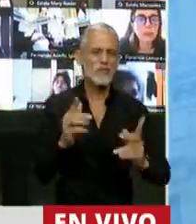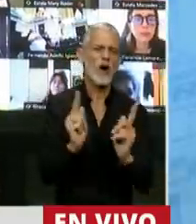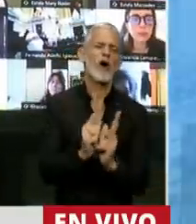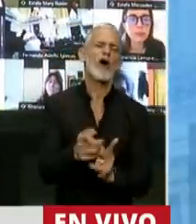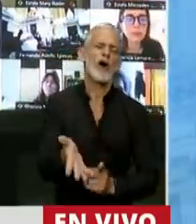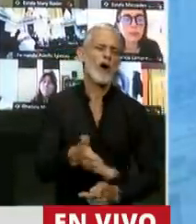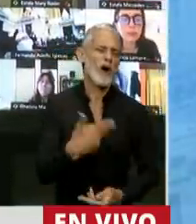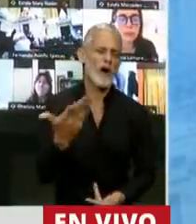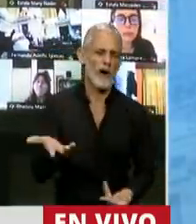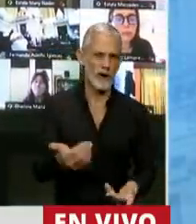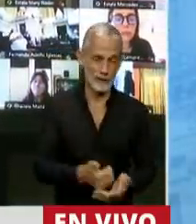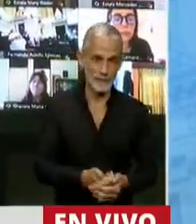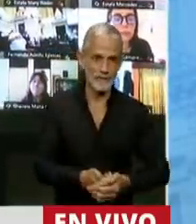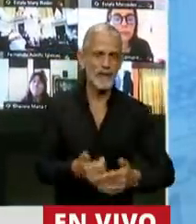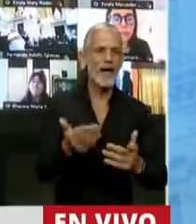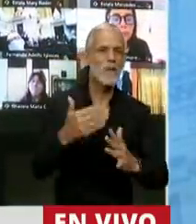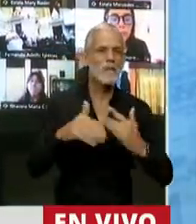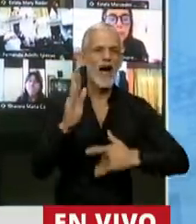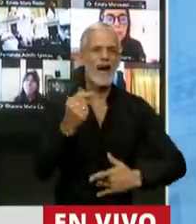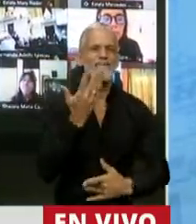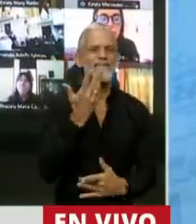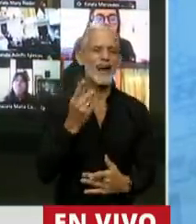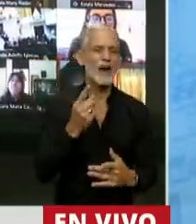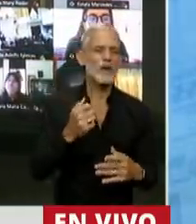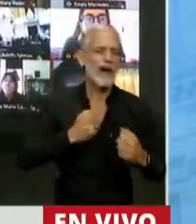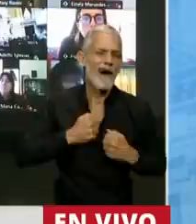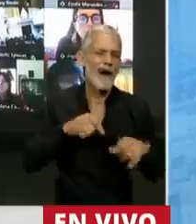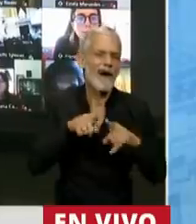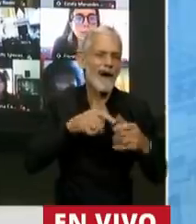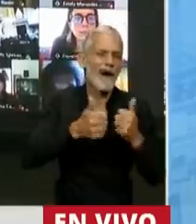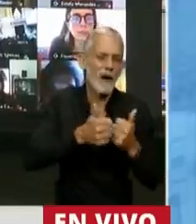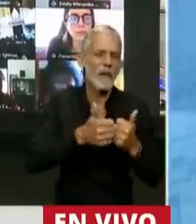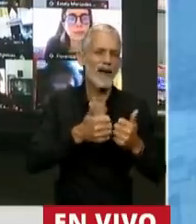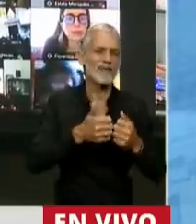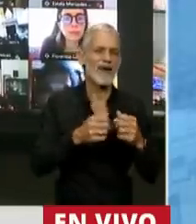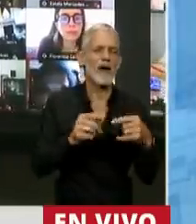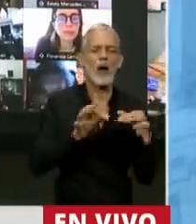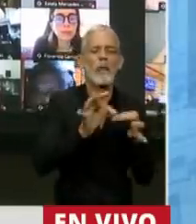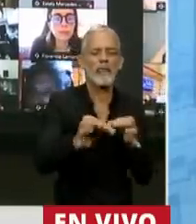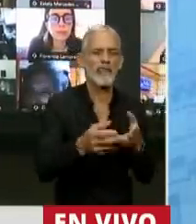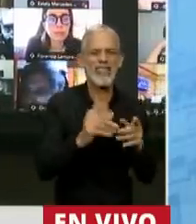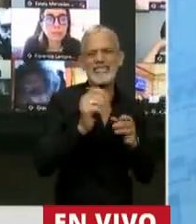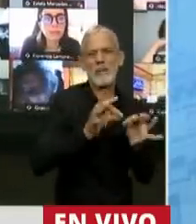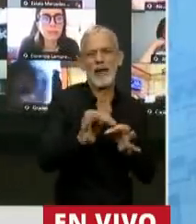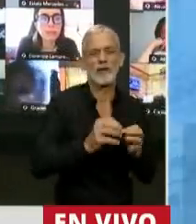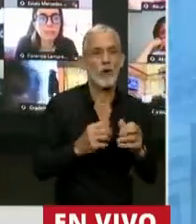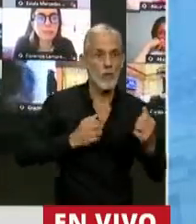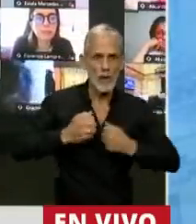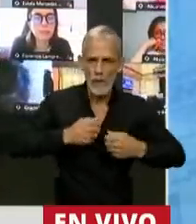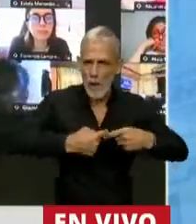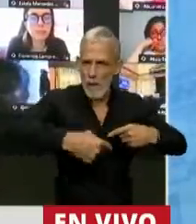plazo, propio más de alguien que le gusta correr los 100 metros que de correr maratones. Después, y ahora sí,